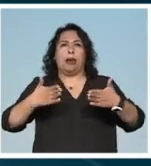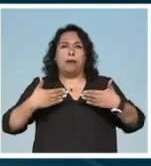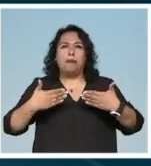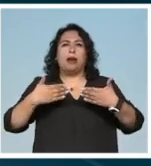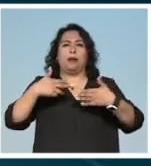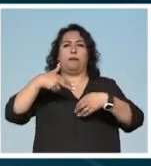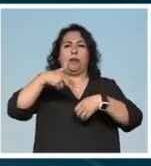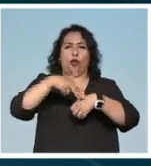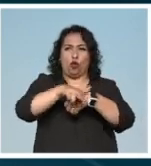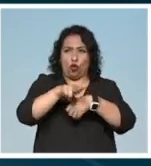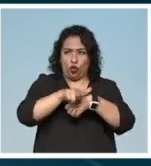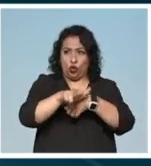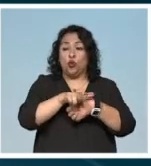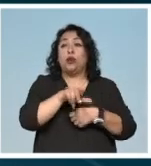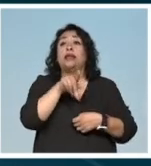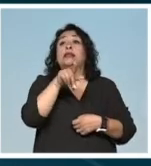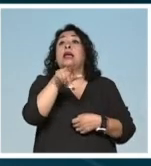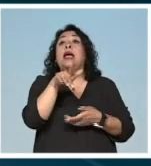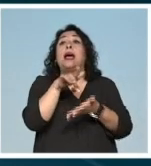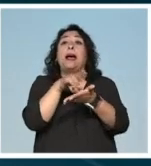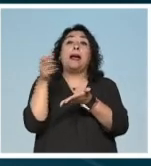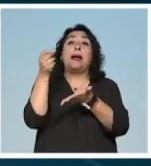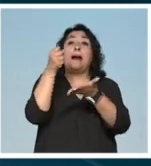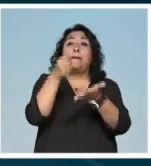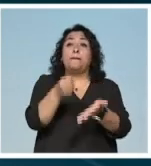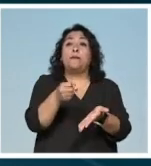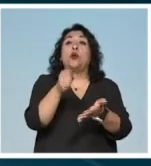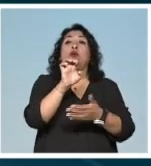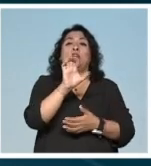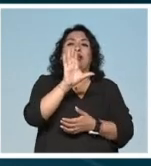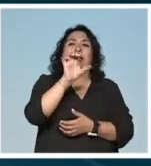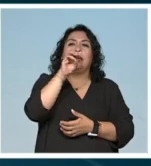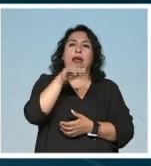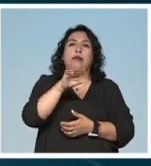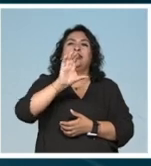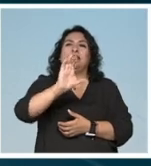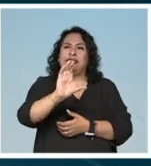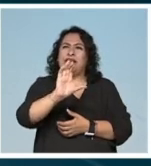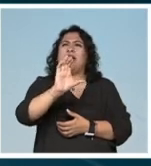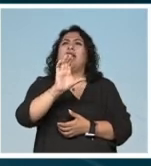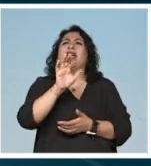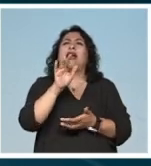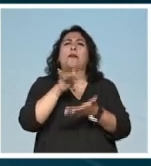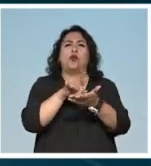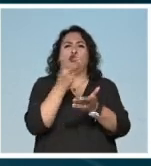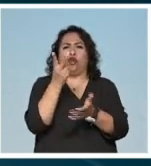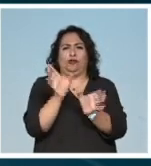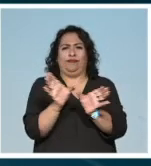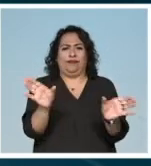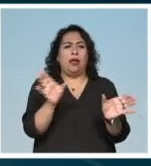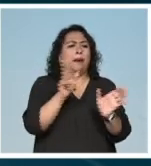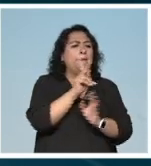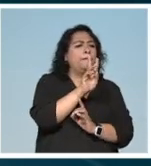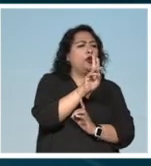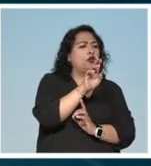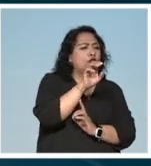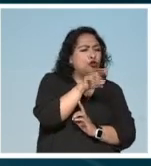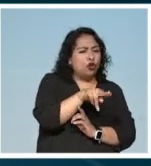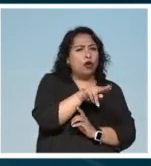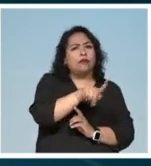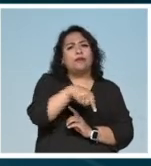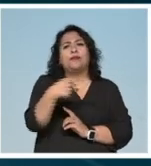Honduras. El estímulo que da el ECAMCE está en dos categorías, en producción y